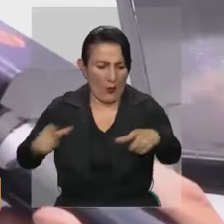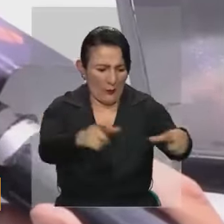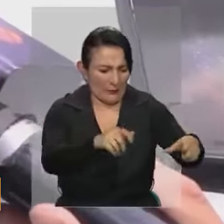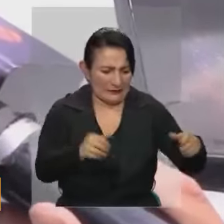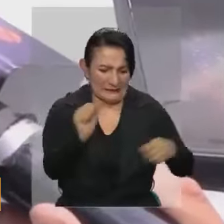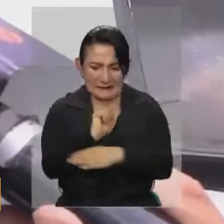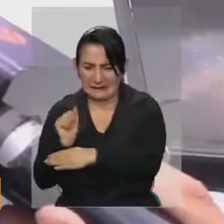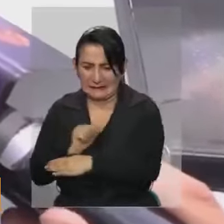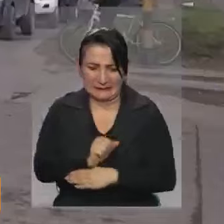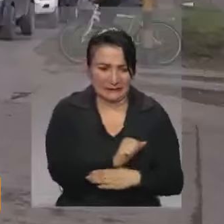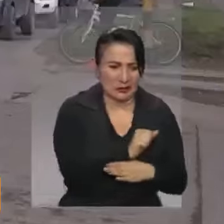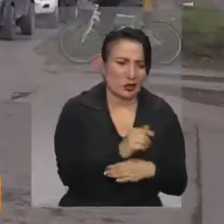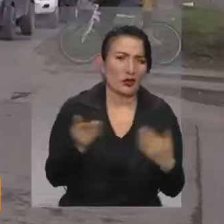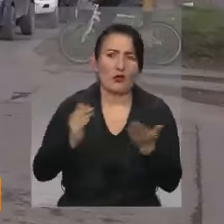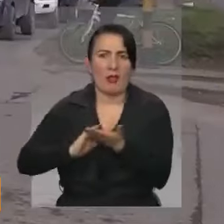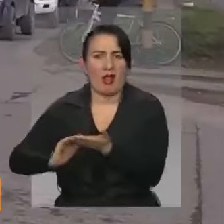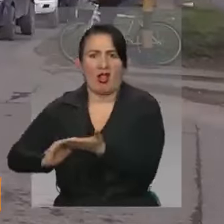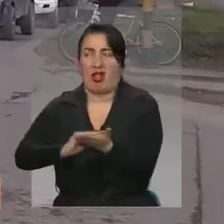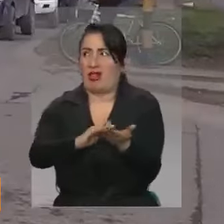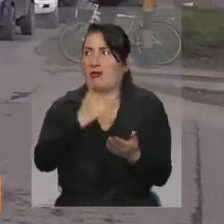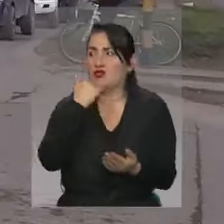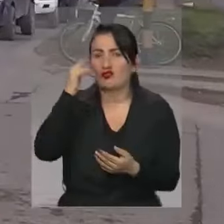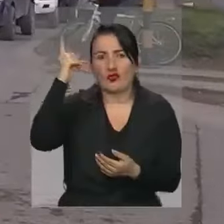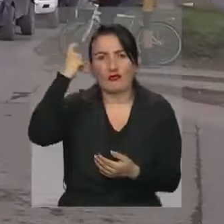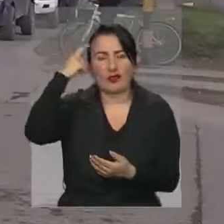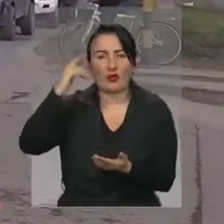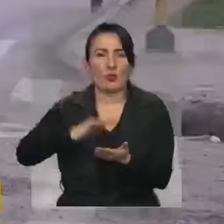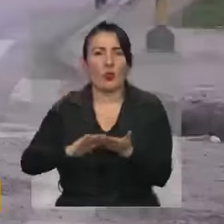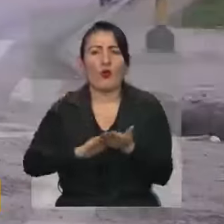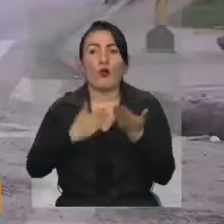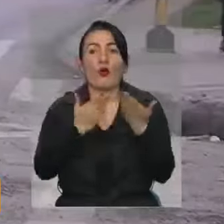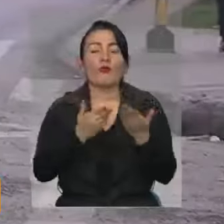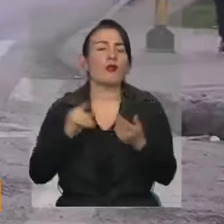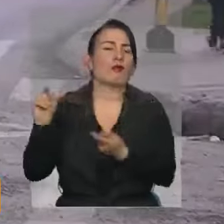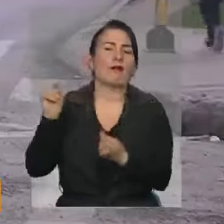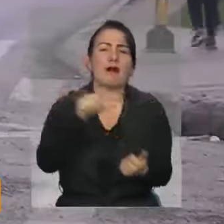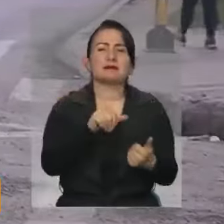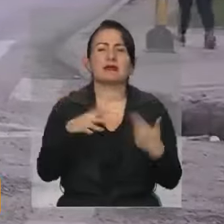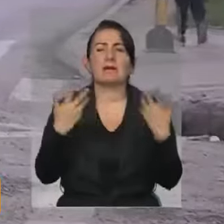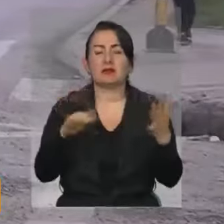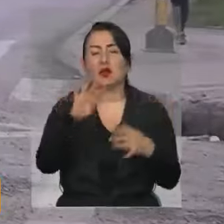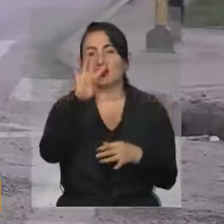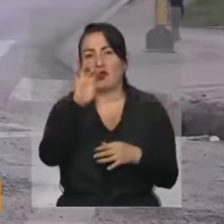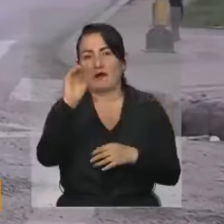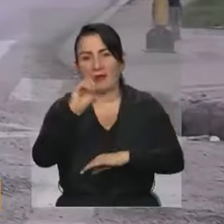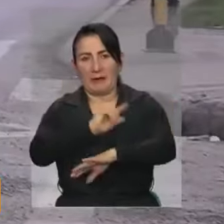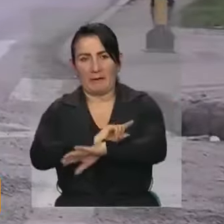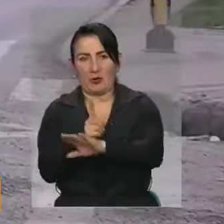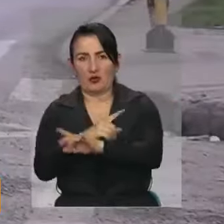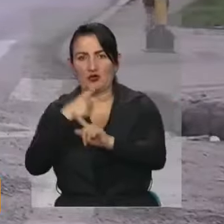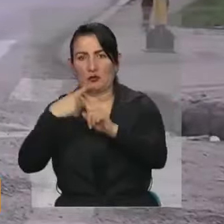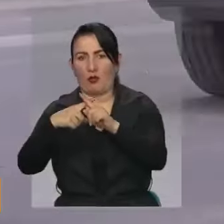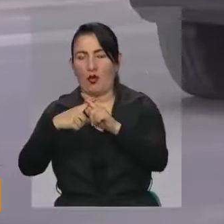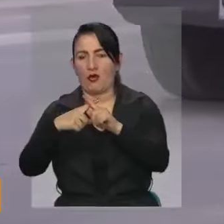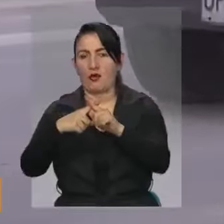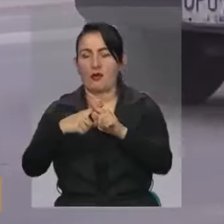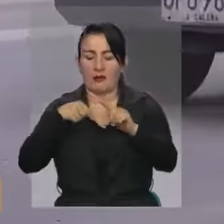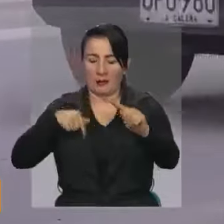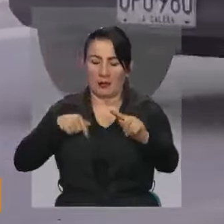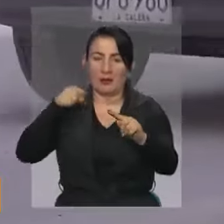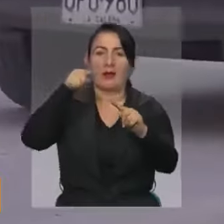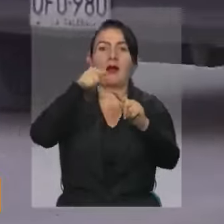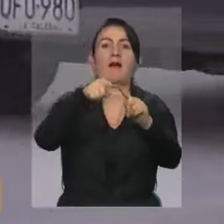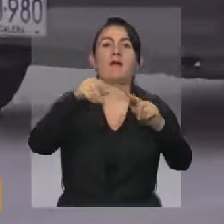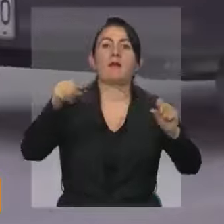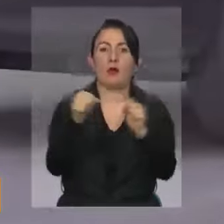sabe la verdad qué estarán haciendo los gobernantes. Los habitantes de la Sabana gastan un promedio de 90 minutos por trayecto en sus